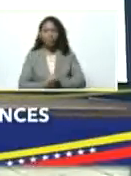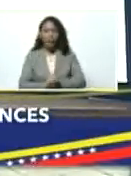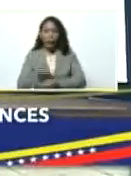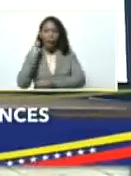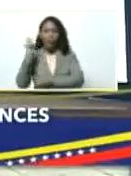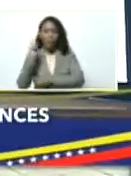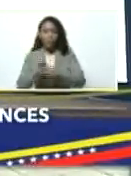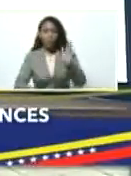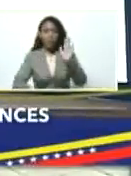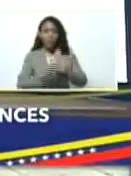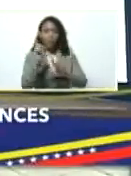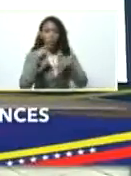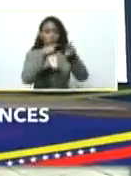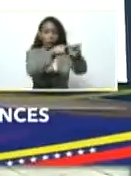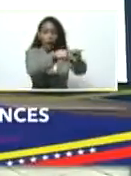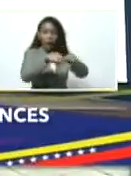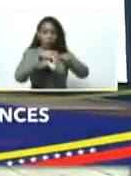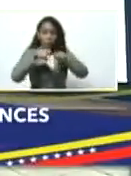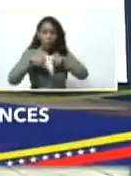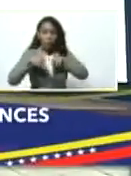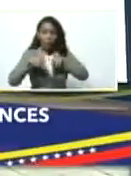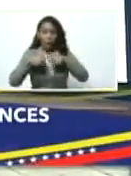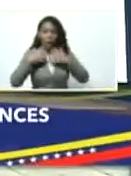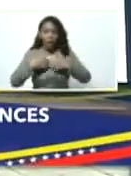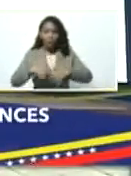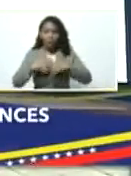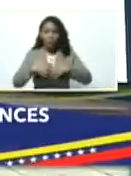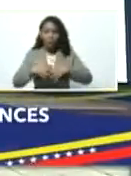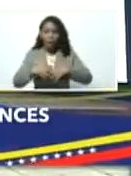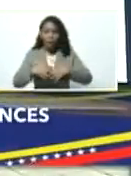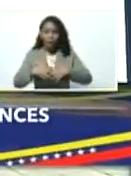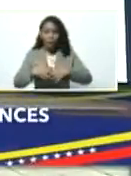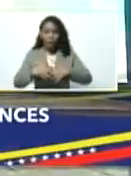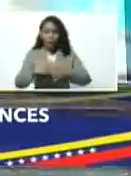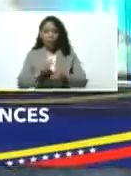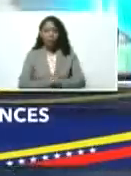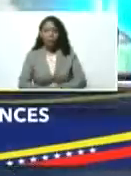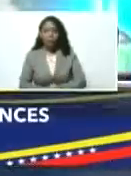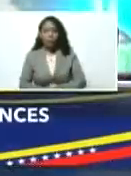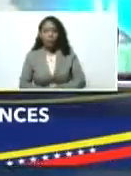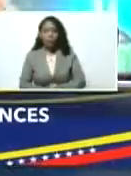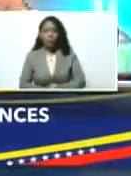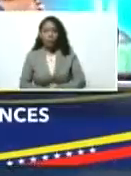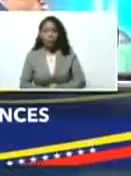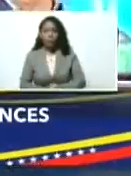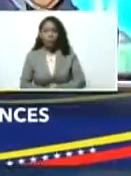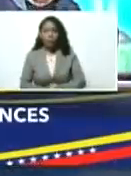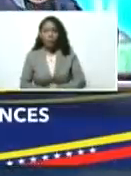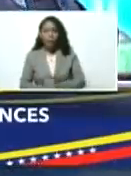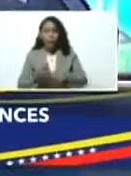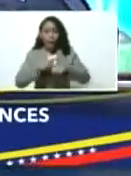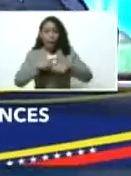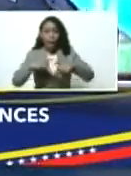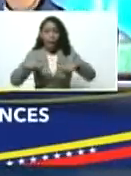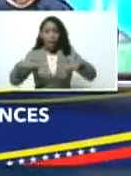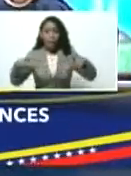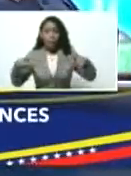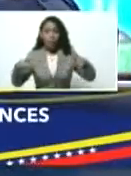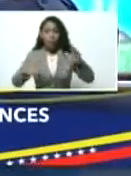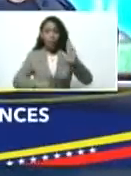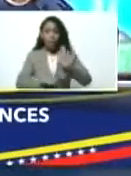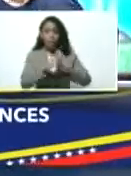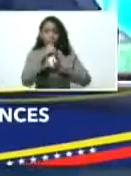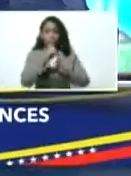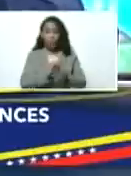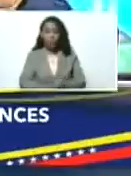del desarrollo agrícola, agroindustrial, industrial. El crecimiento y el